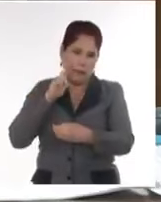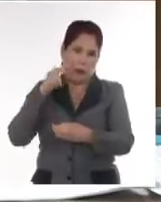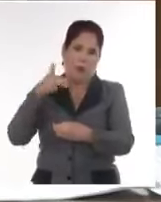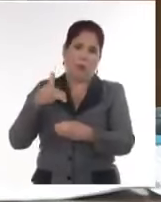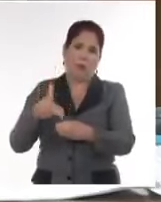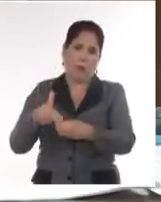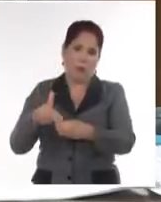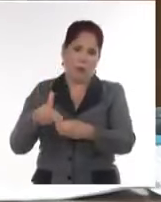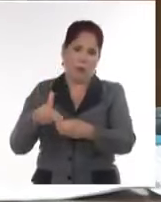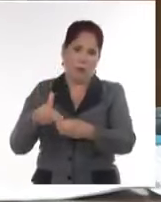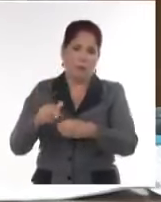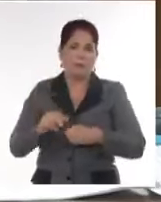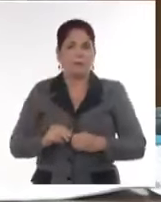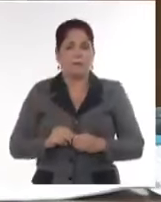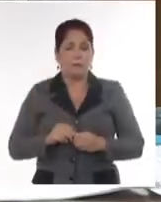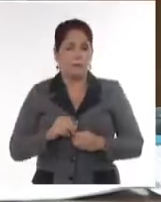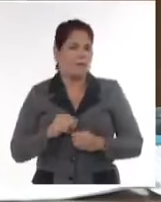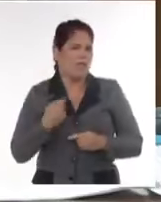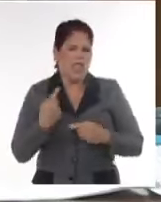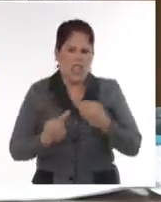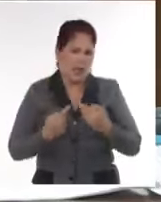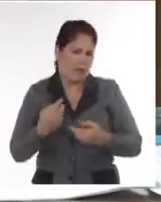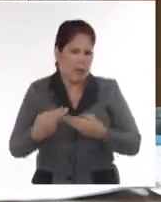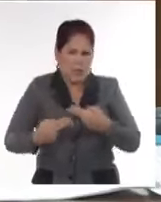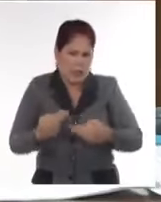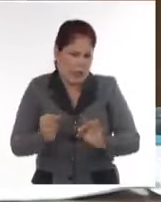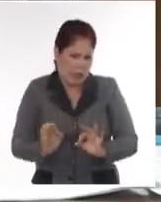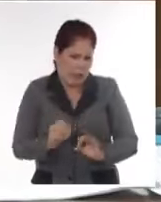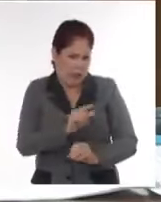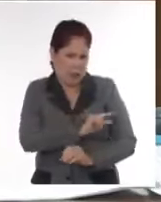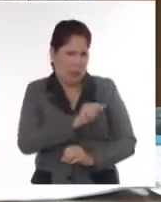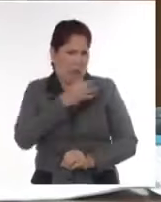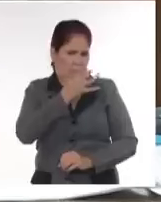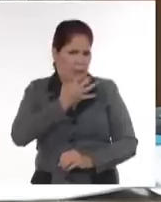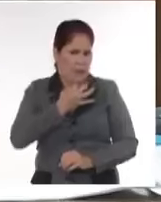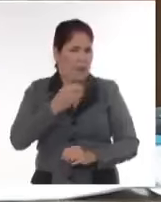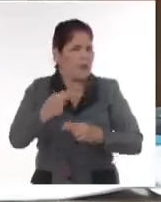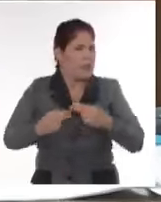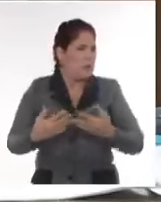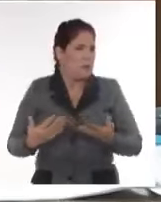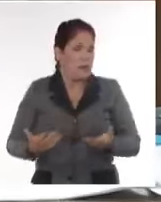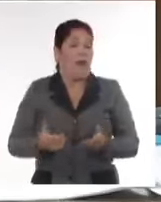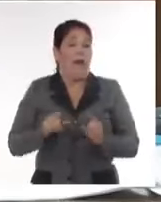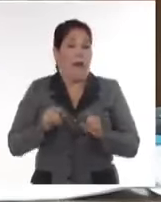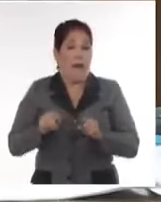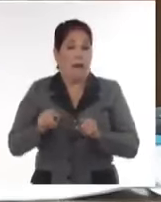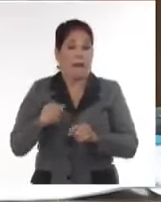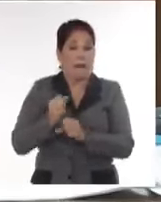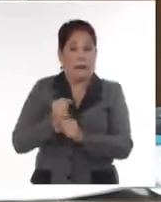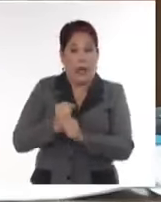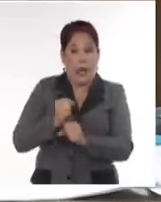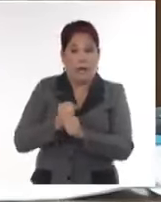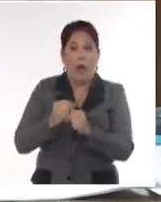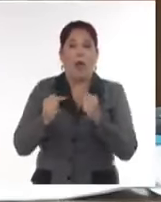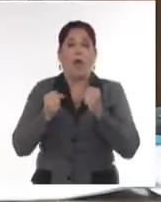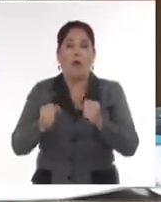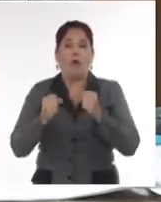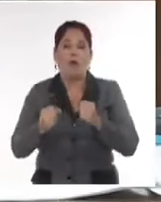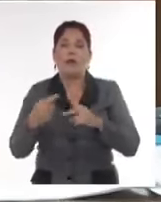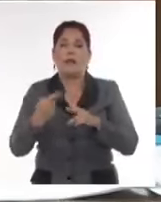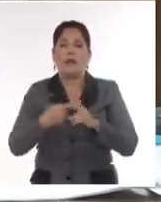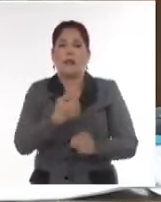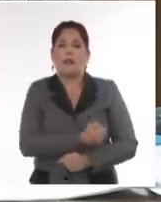Nosotros hemos hecho, como explicamos hace unos días, hay un trabajo intenso y un